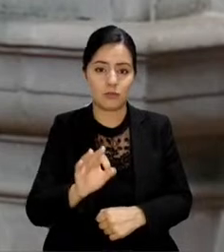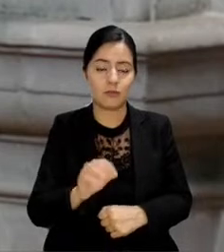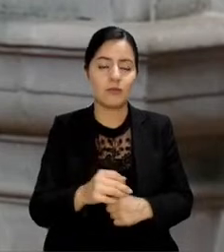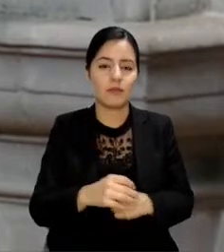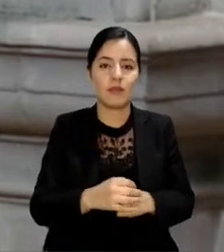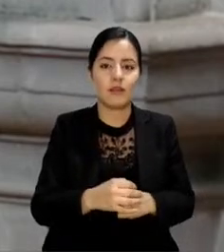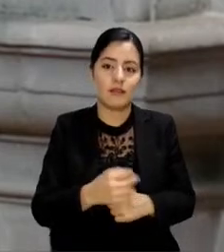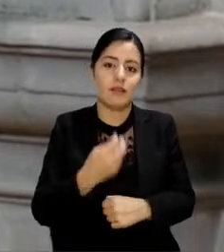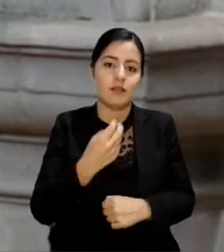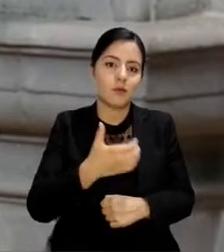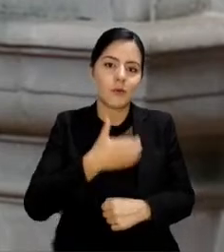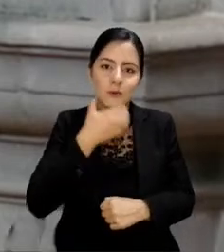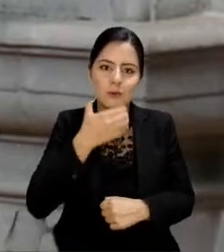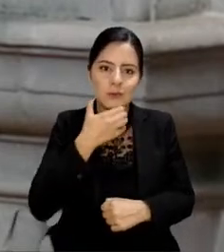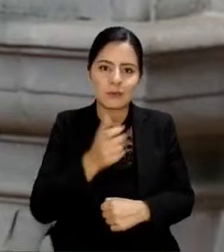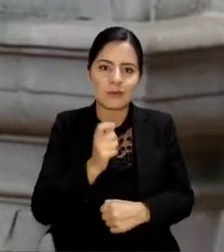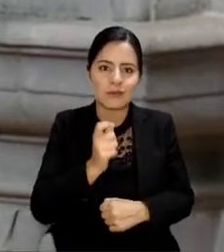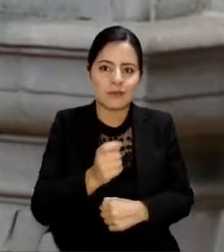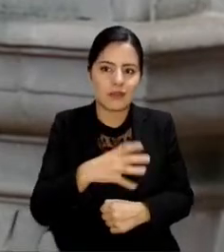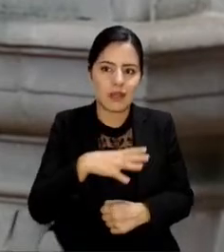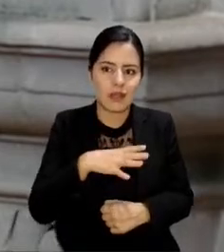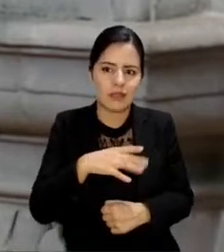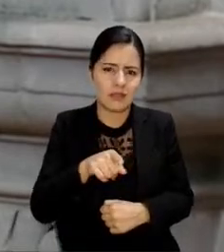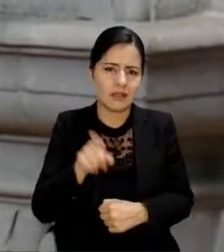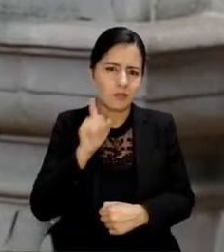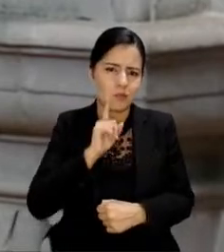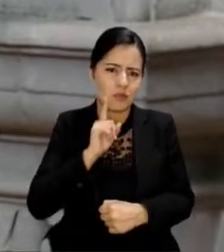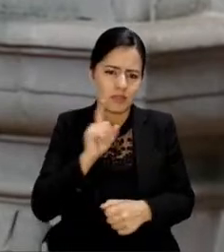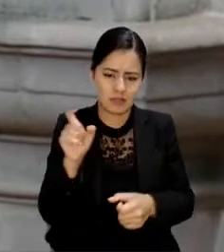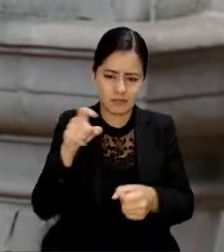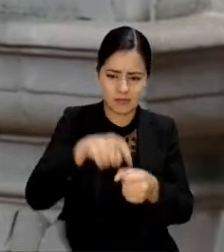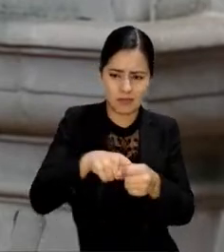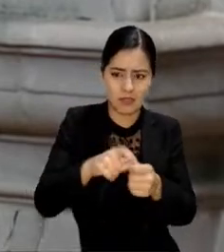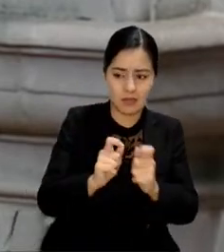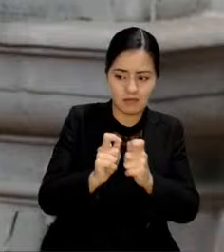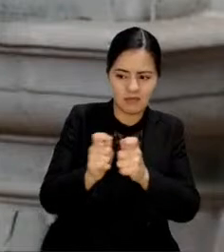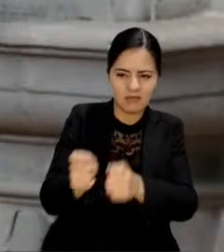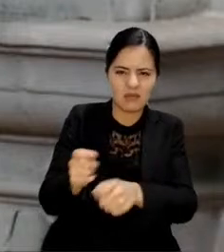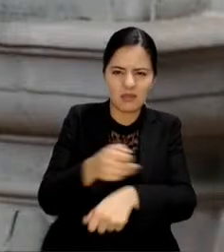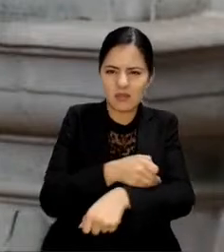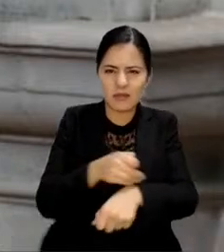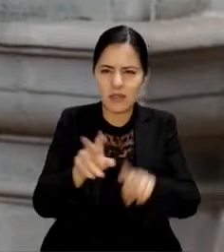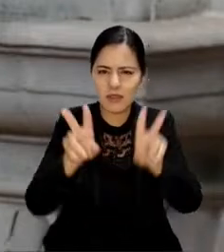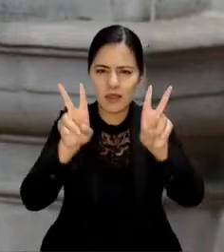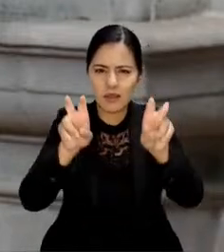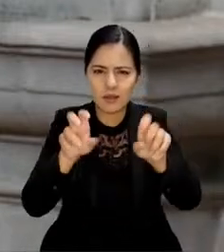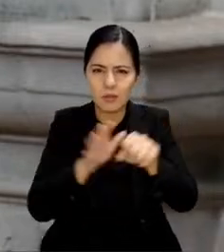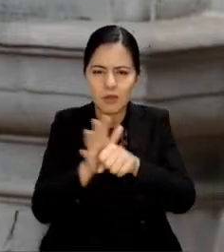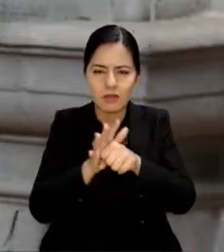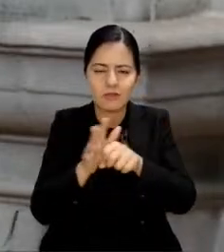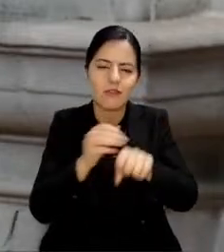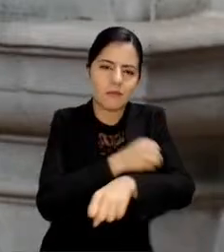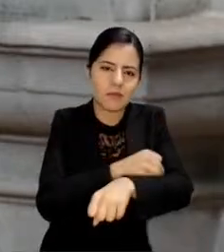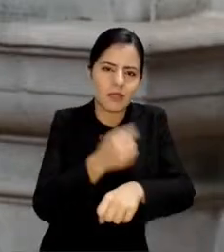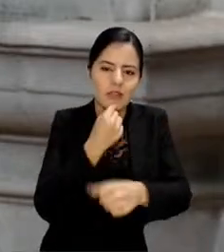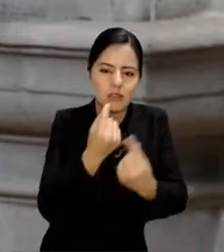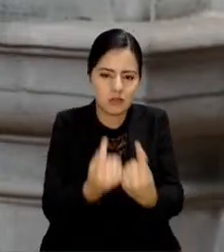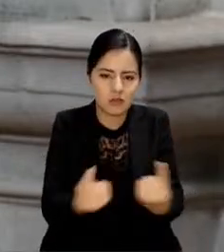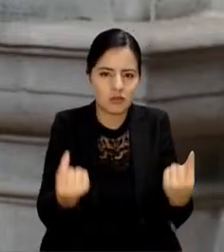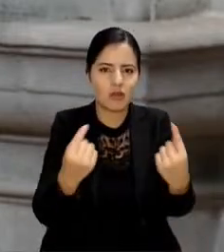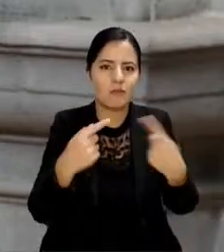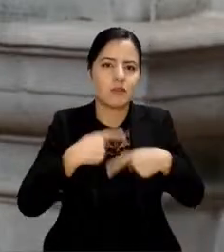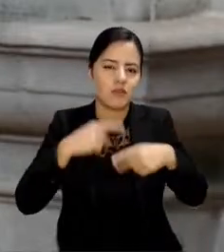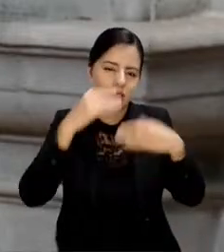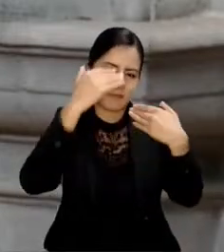y estereotipos de género, seguimos liderando carteras referentes a la mujer, igualdad de género, familia, infancias, personas adultas mayores